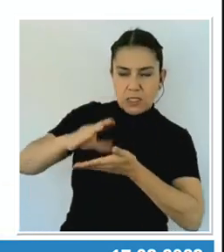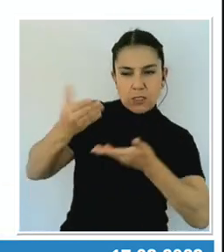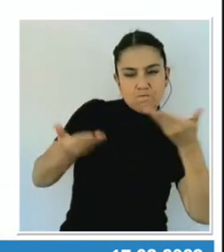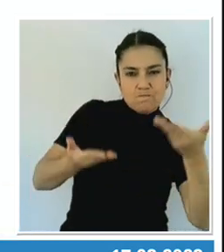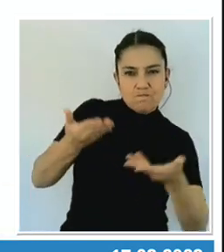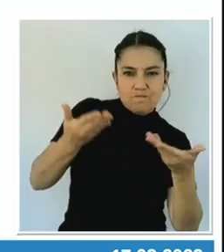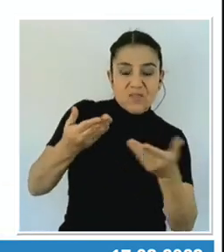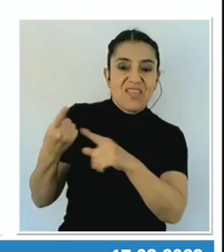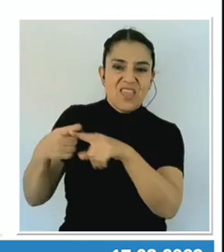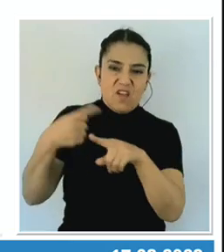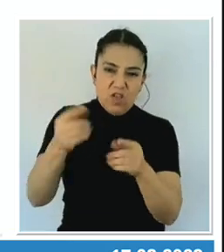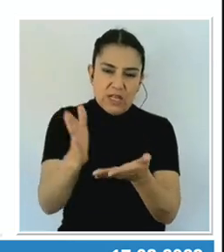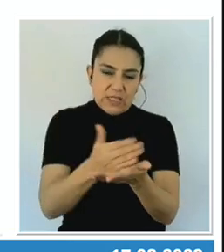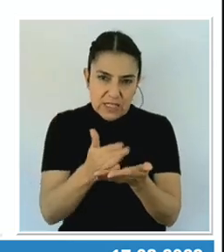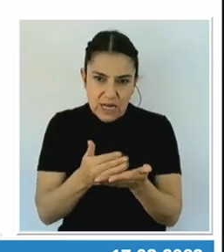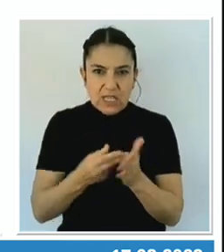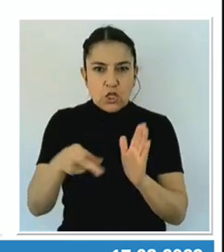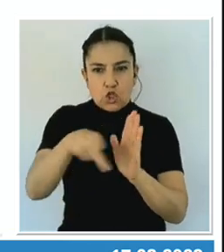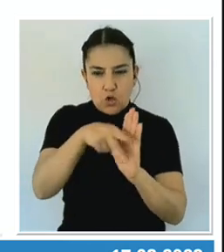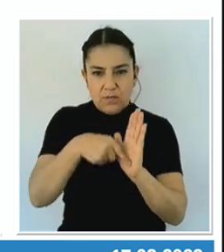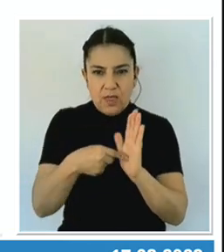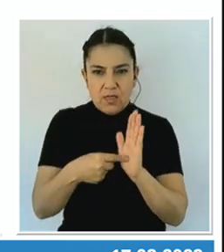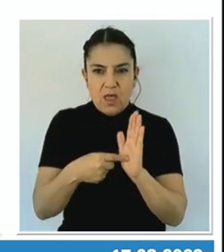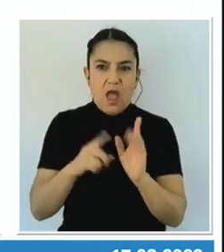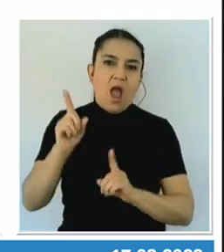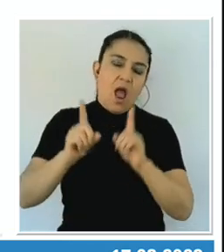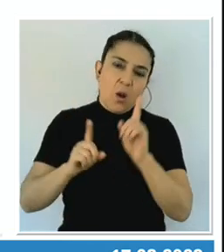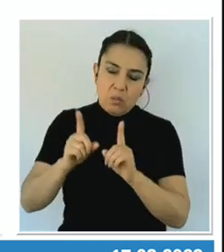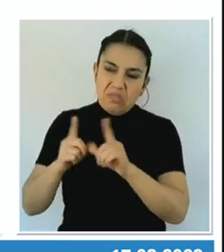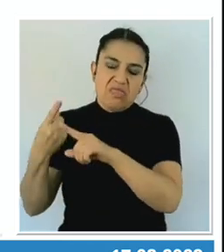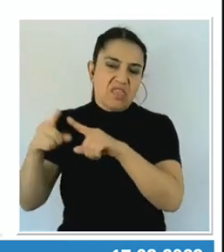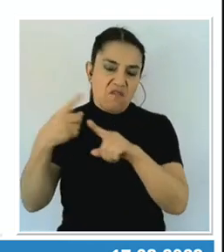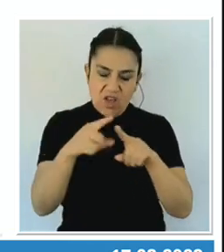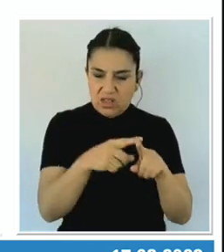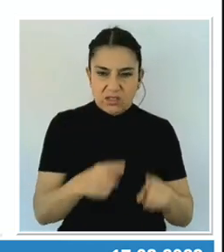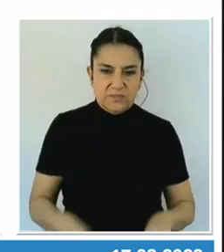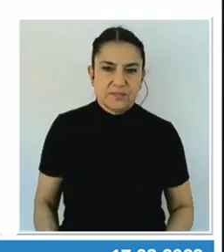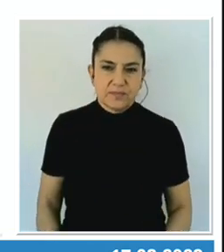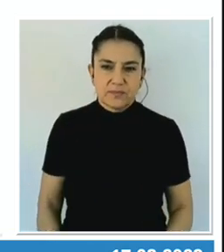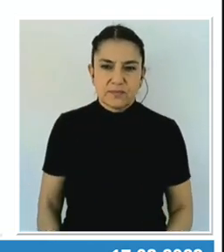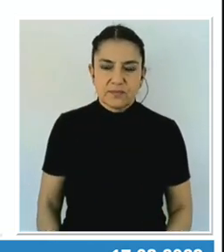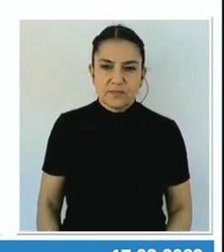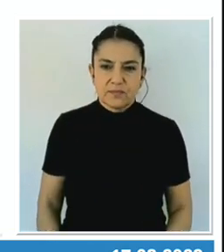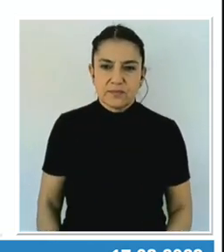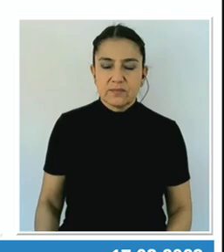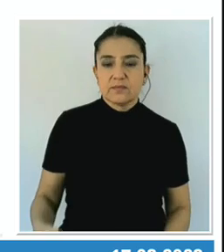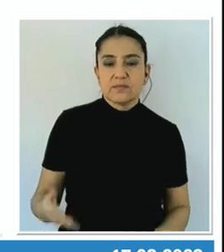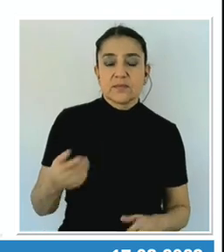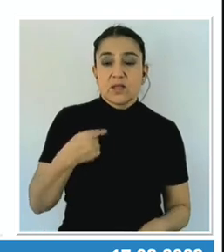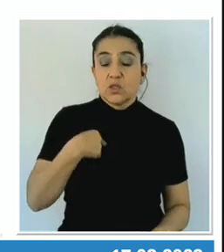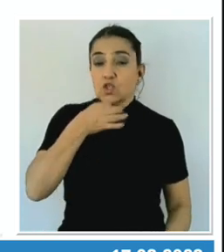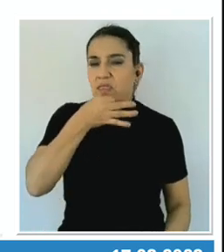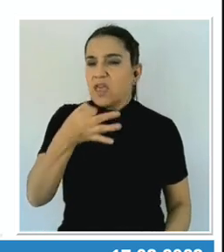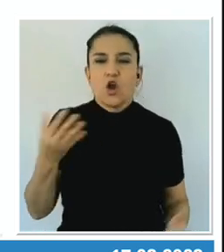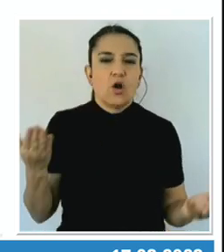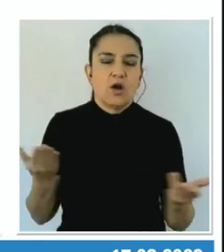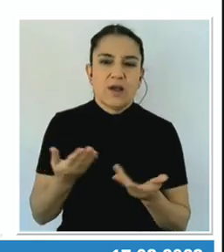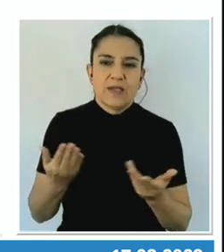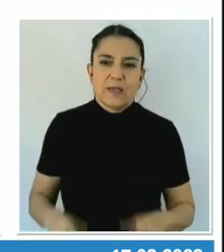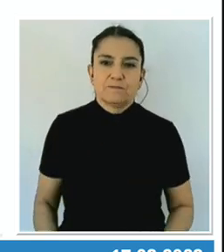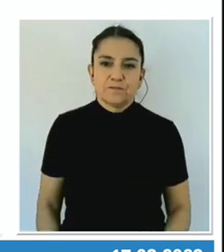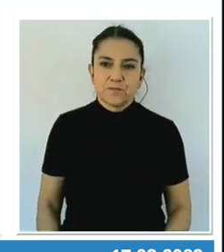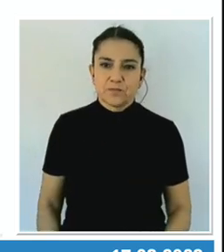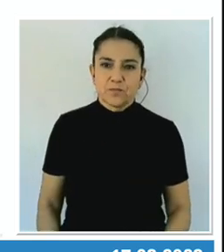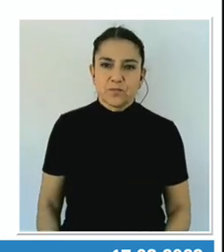de jerarquía, otras de reenvío más o menos amplias, etc. Lo que digo más bien es que no considerar